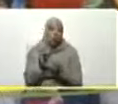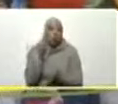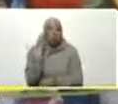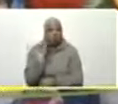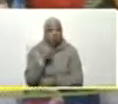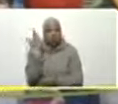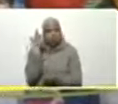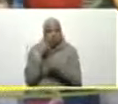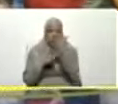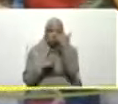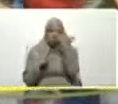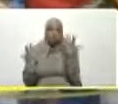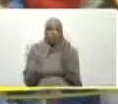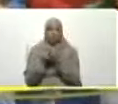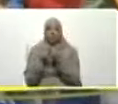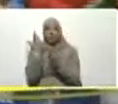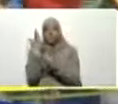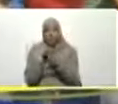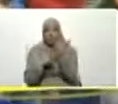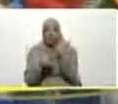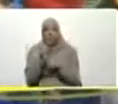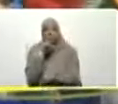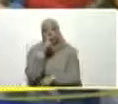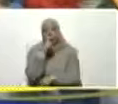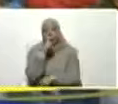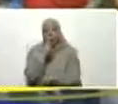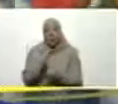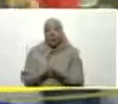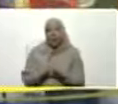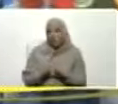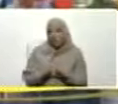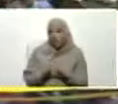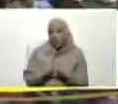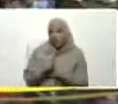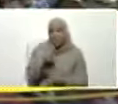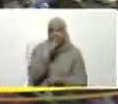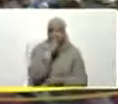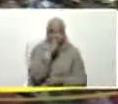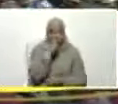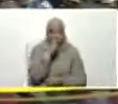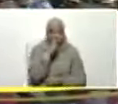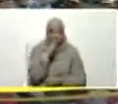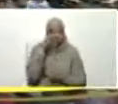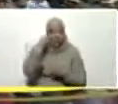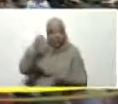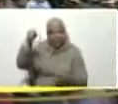en Chávez y en usted, comandante Nicolás Maduro. ¡Que viva Nicolás Maduro!